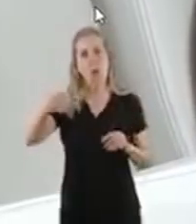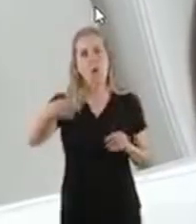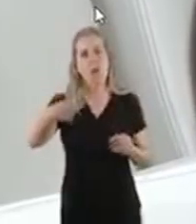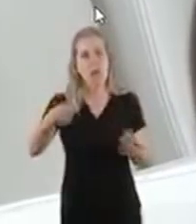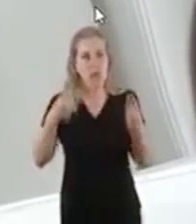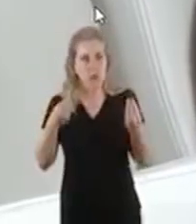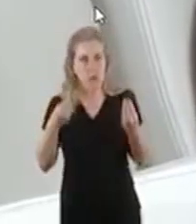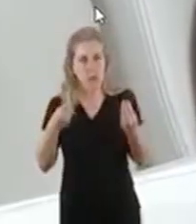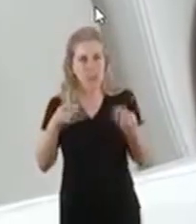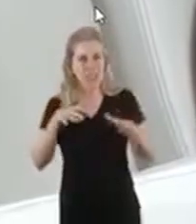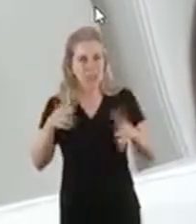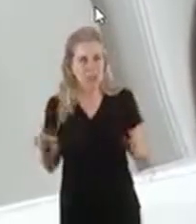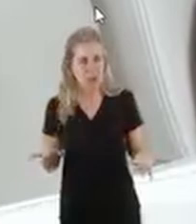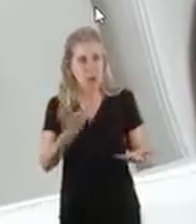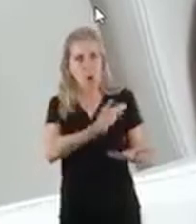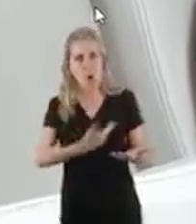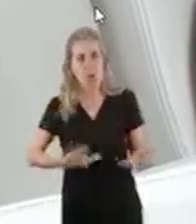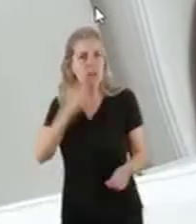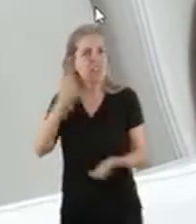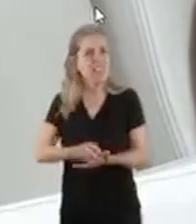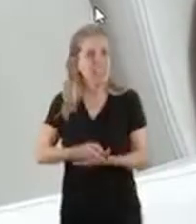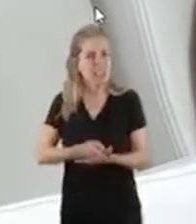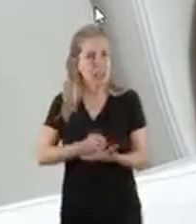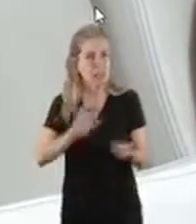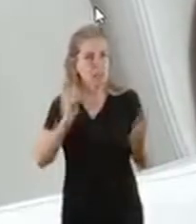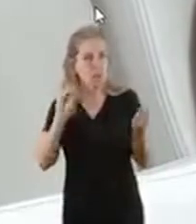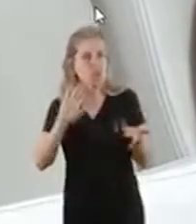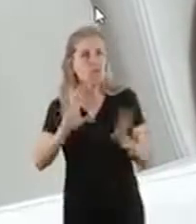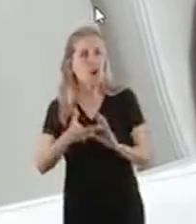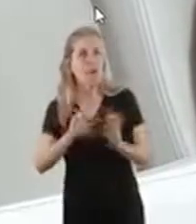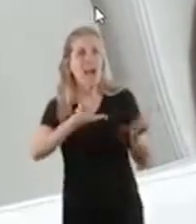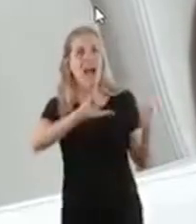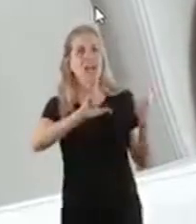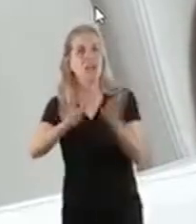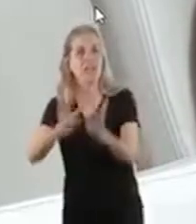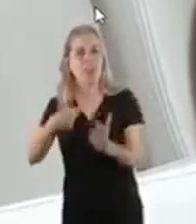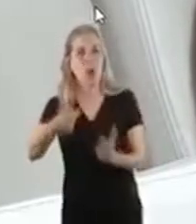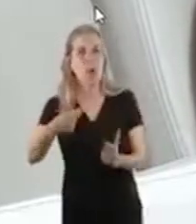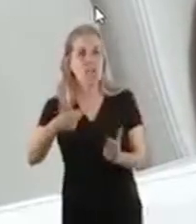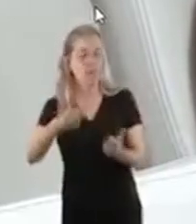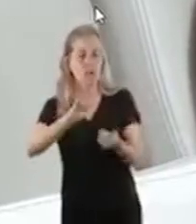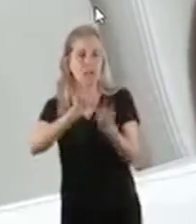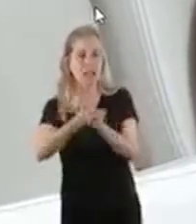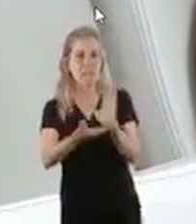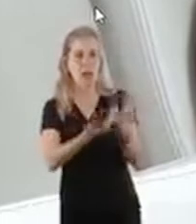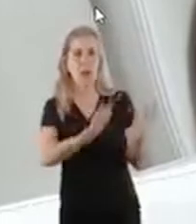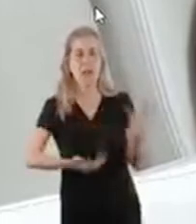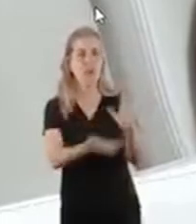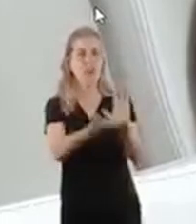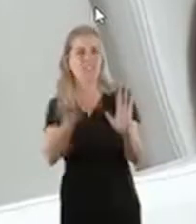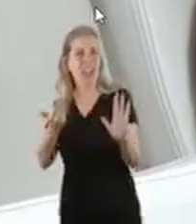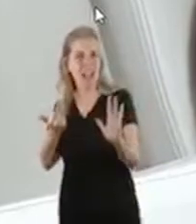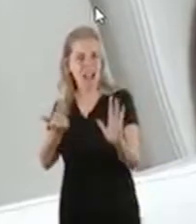decidió quitarles la fórmula eh que se actualizaba mes a mes por la arbitrariedad de un ajuste